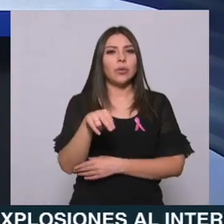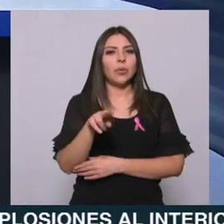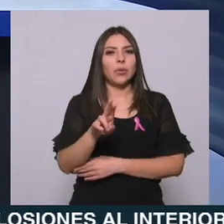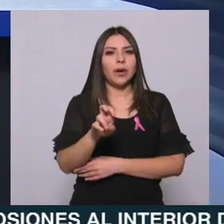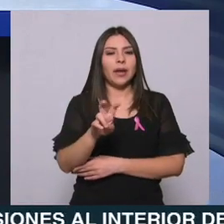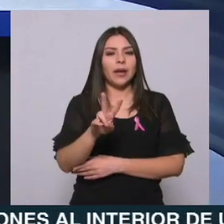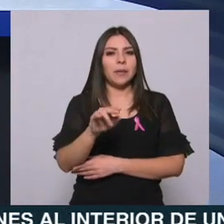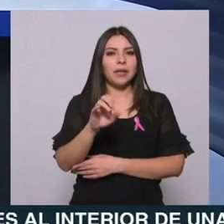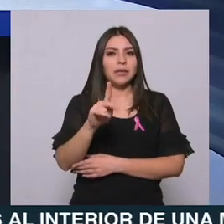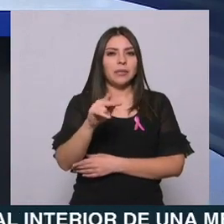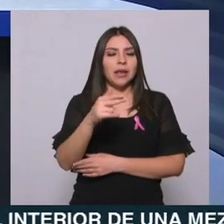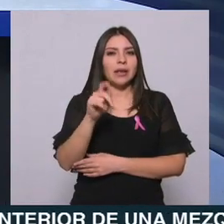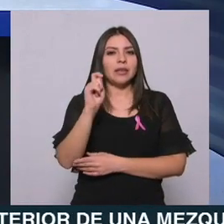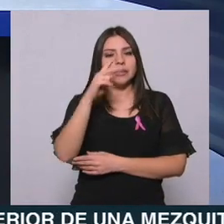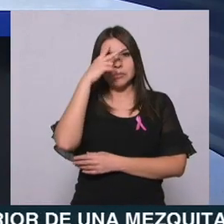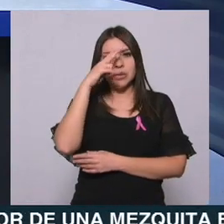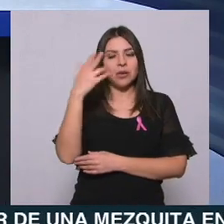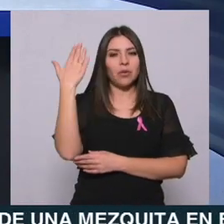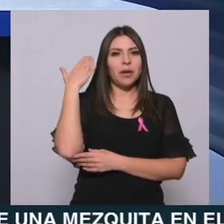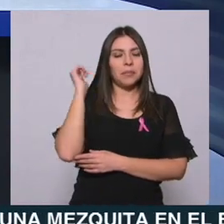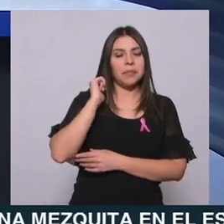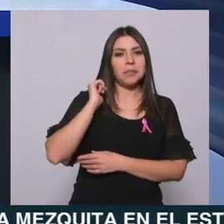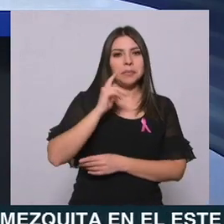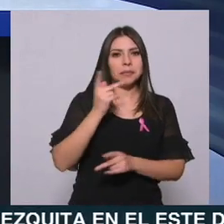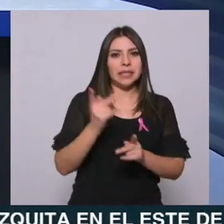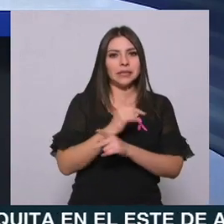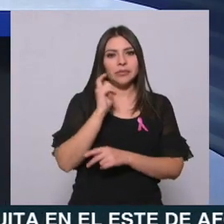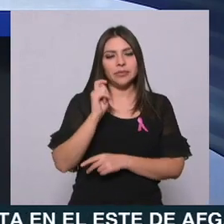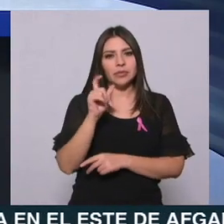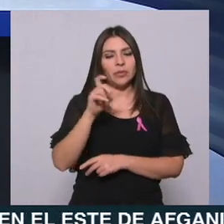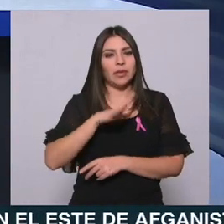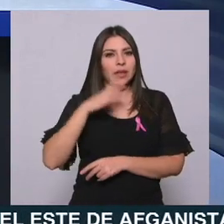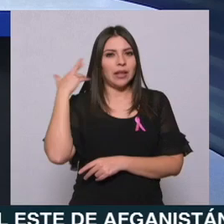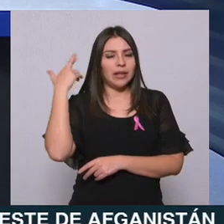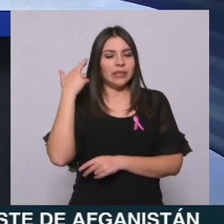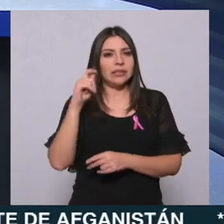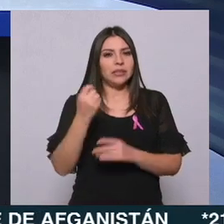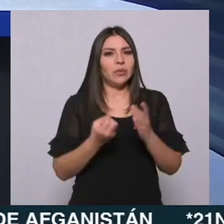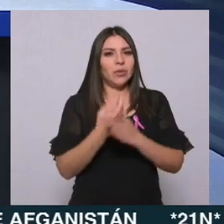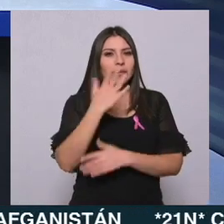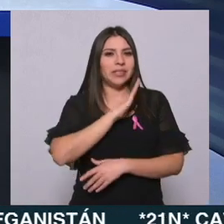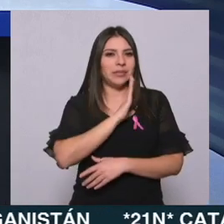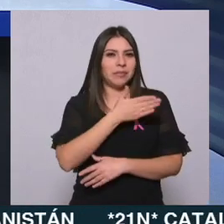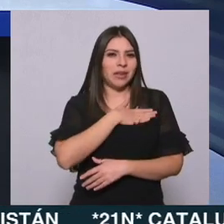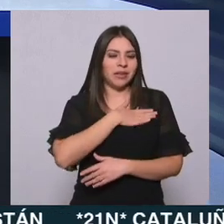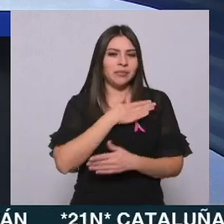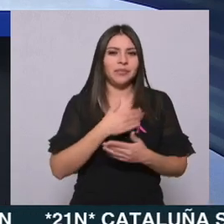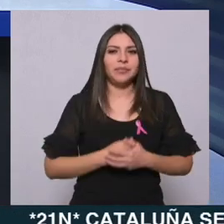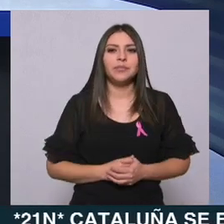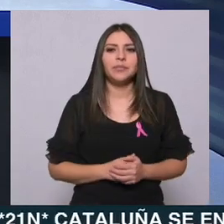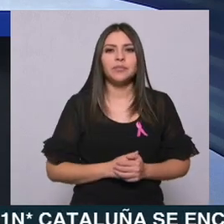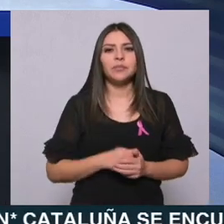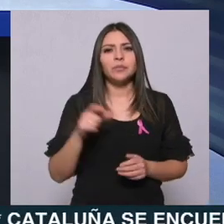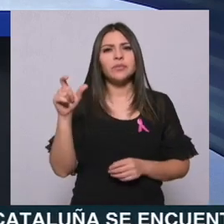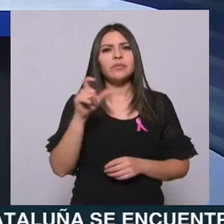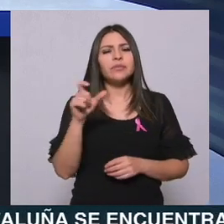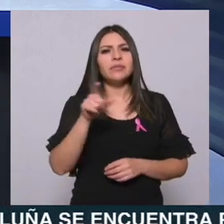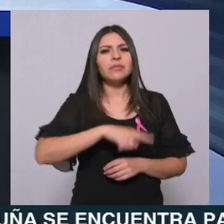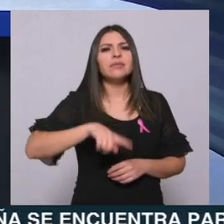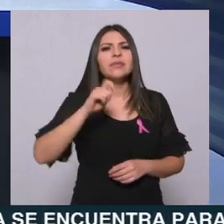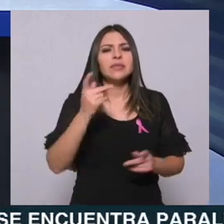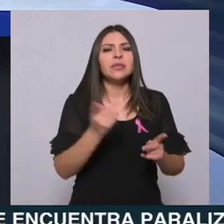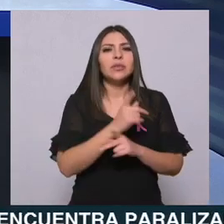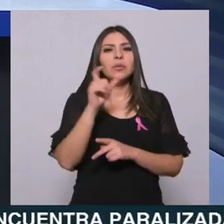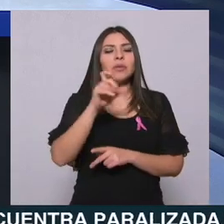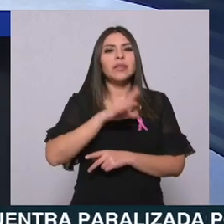principales mitos que pues, más pululan en el imaginario colectivo sobre la Inquisición en la Nueva España? Bueno, el que